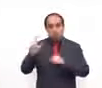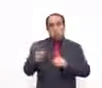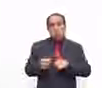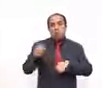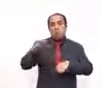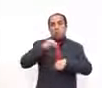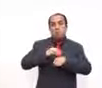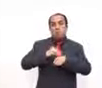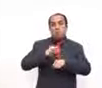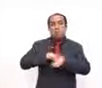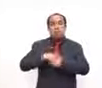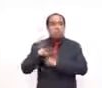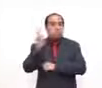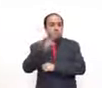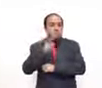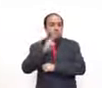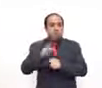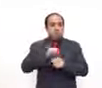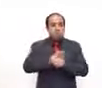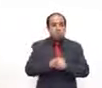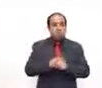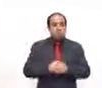Siguiente.